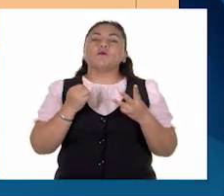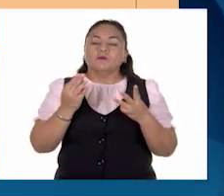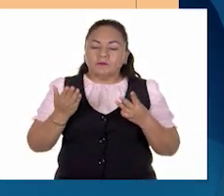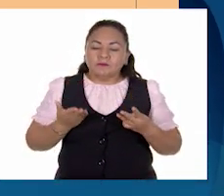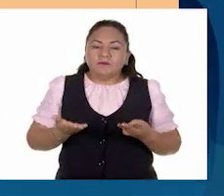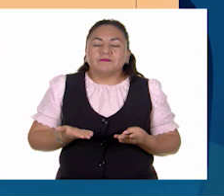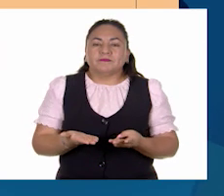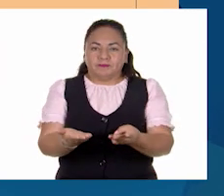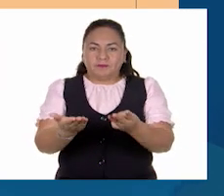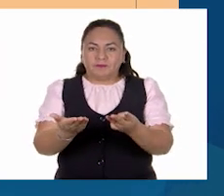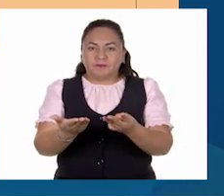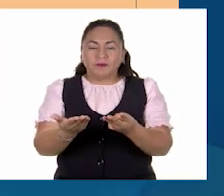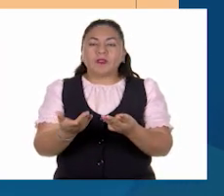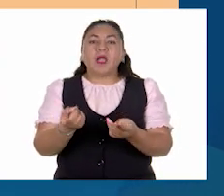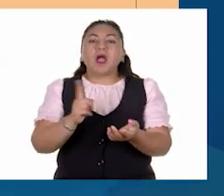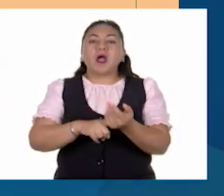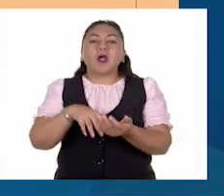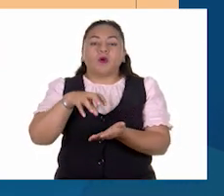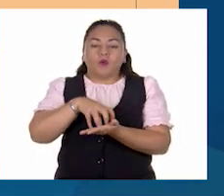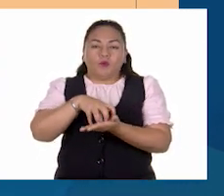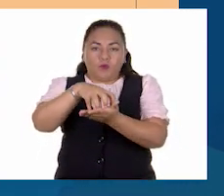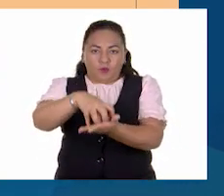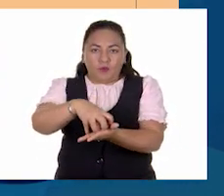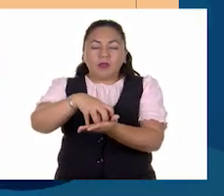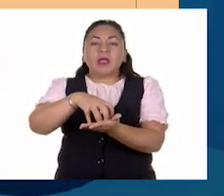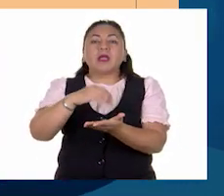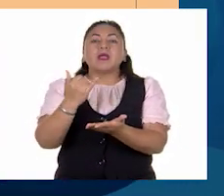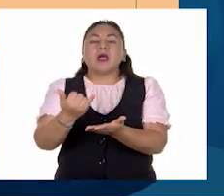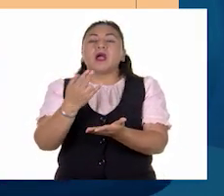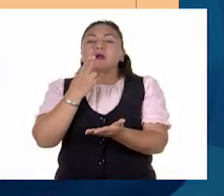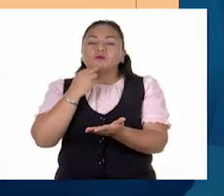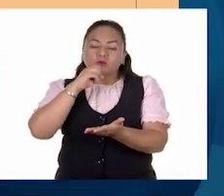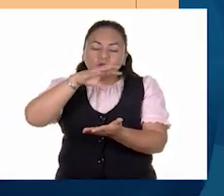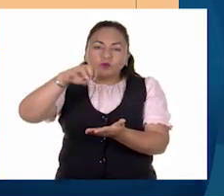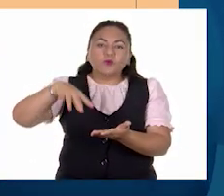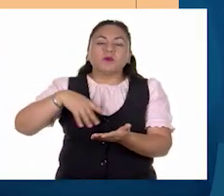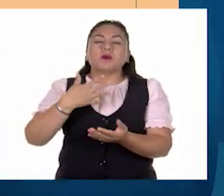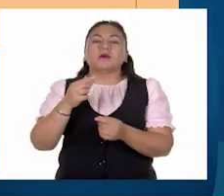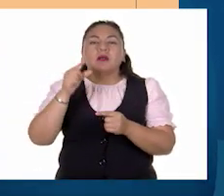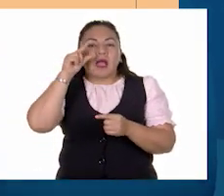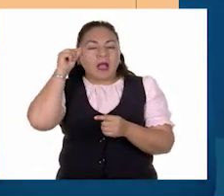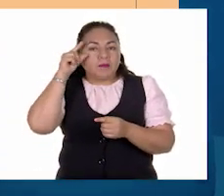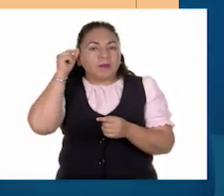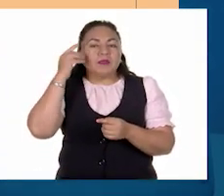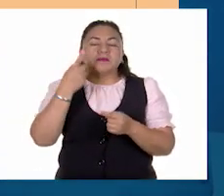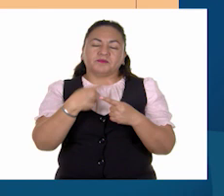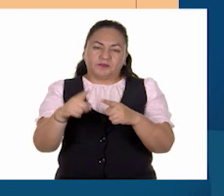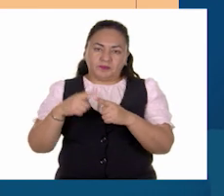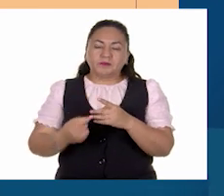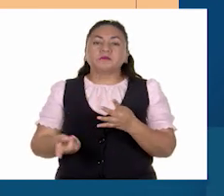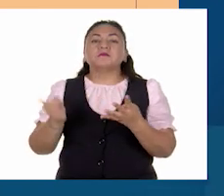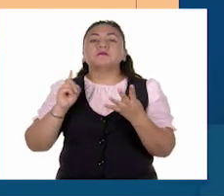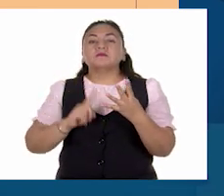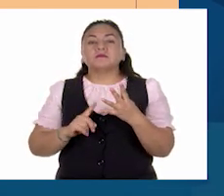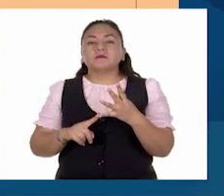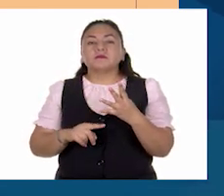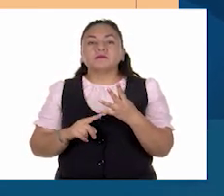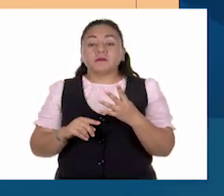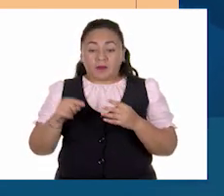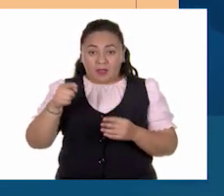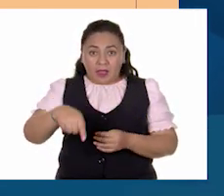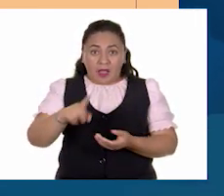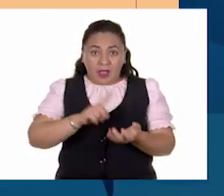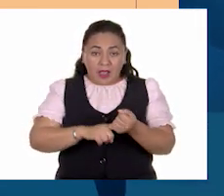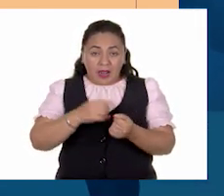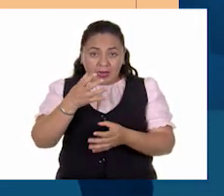horno, en el que entran huevo y azúcar, almendras, etc. 4. Producto